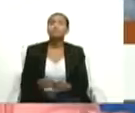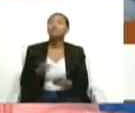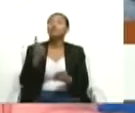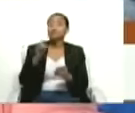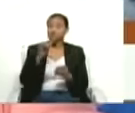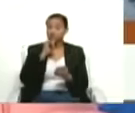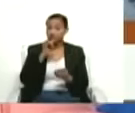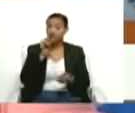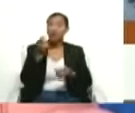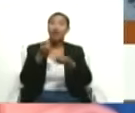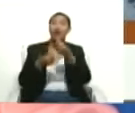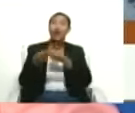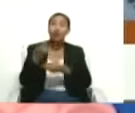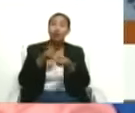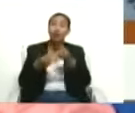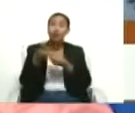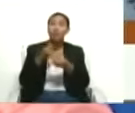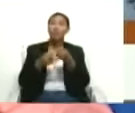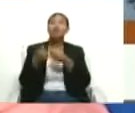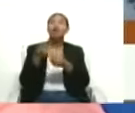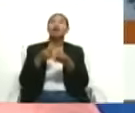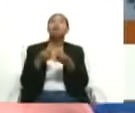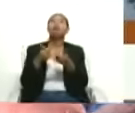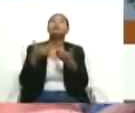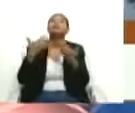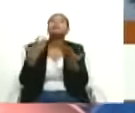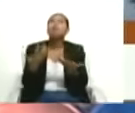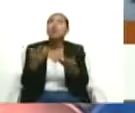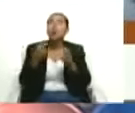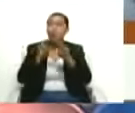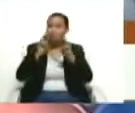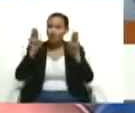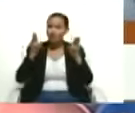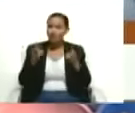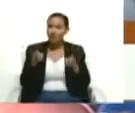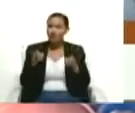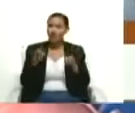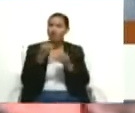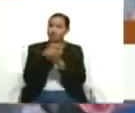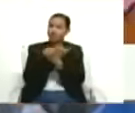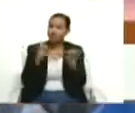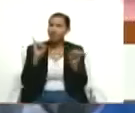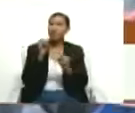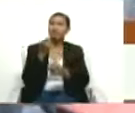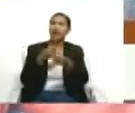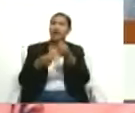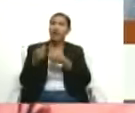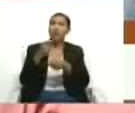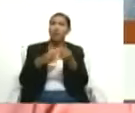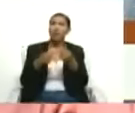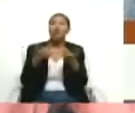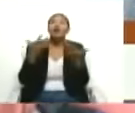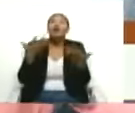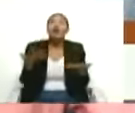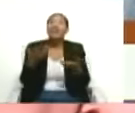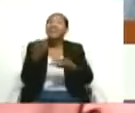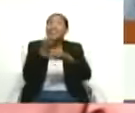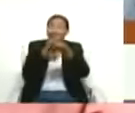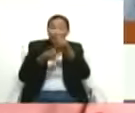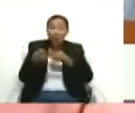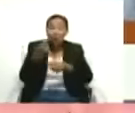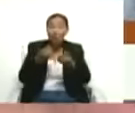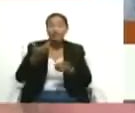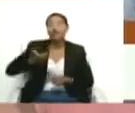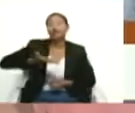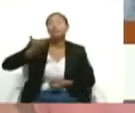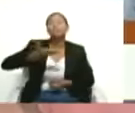económica, consolidar un modelo de independencia económica, la economía donde ha sido el principal campo de la